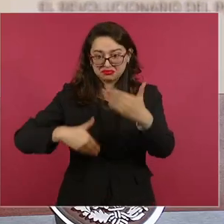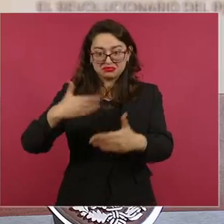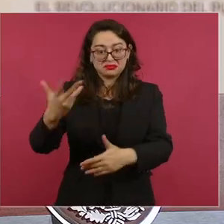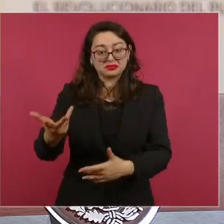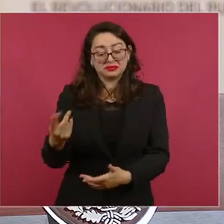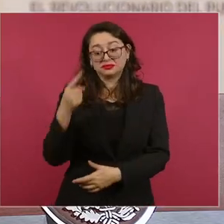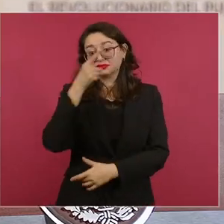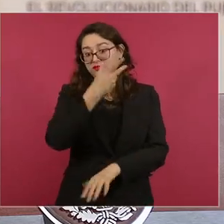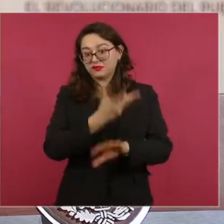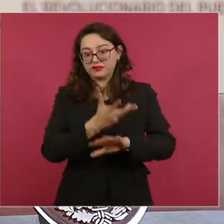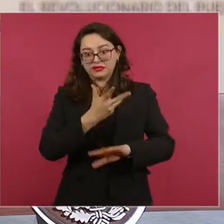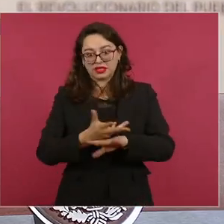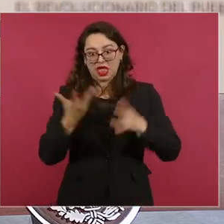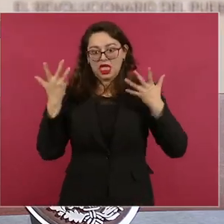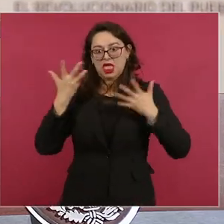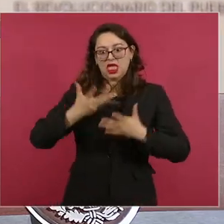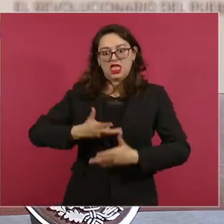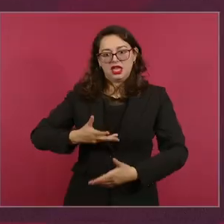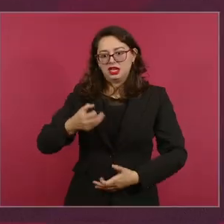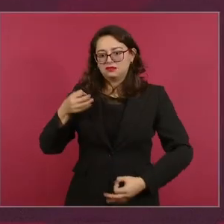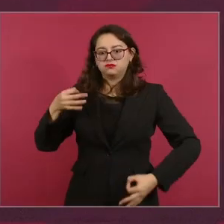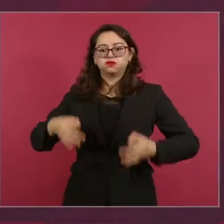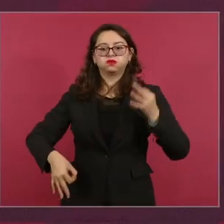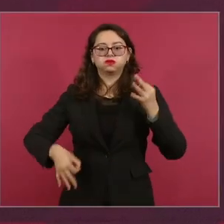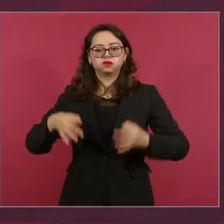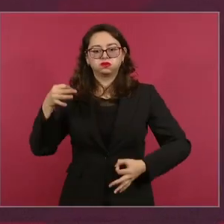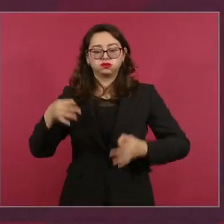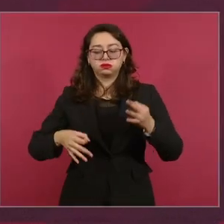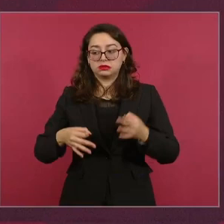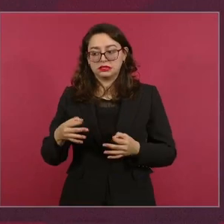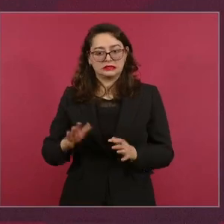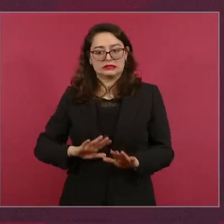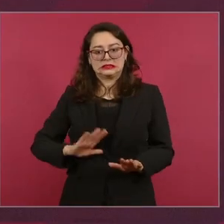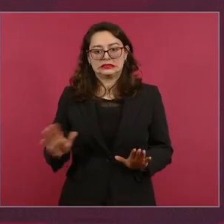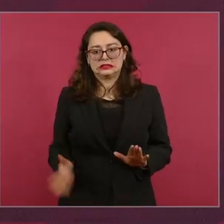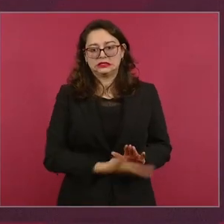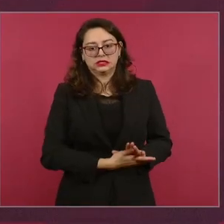la corte en Estados Unidos y le dieron carpetazo,